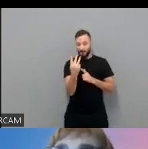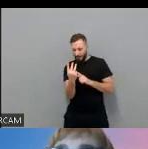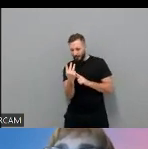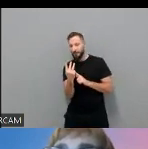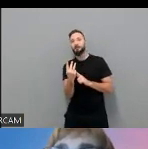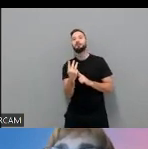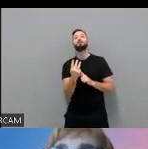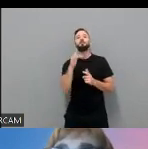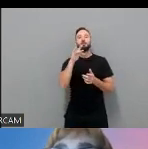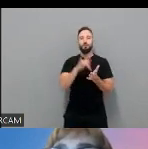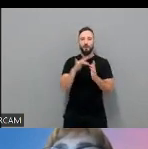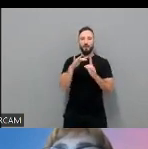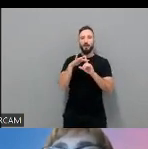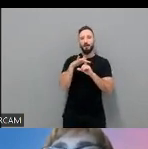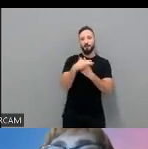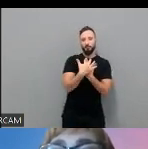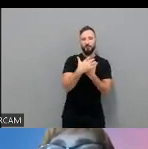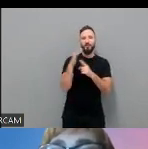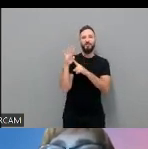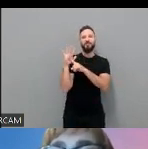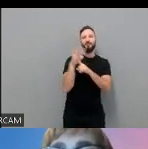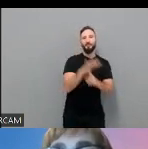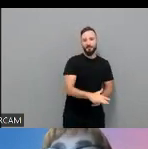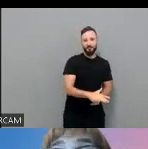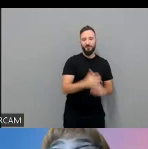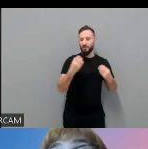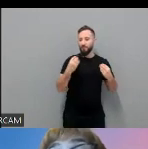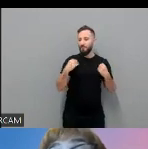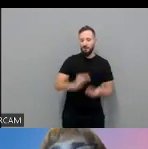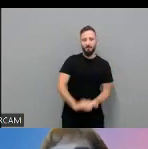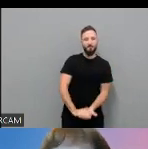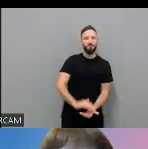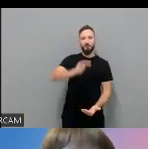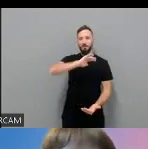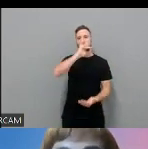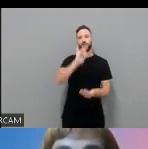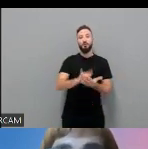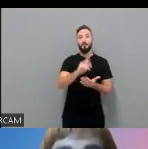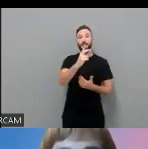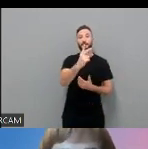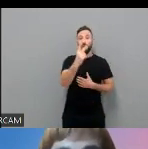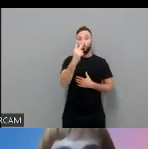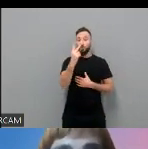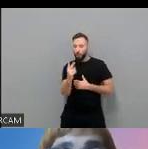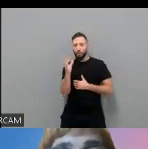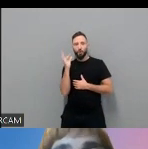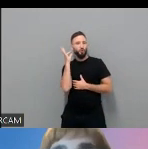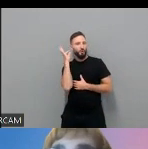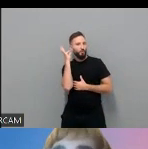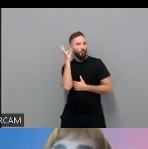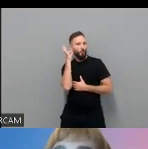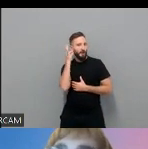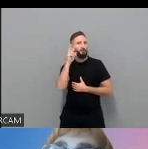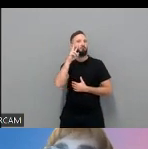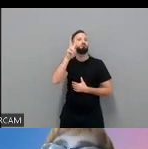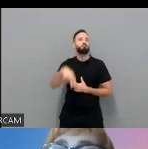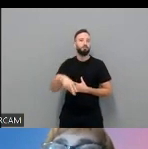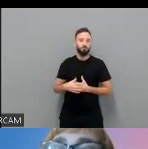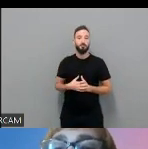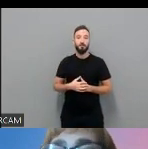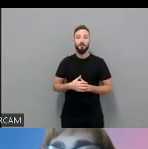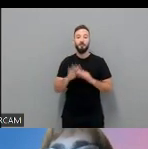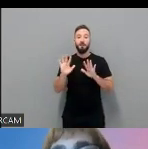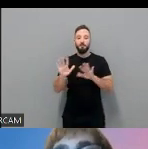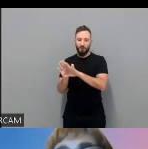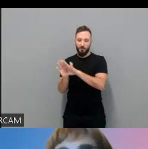alguna situación de discriminación a lo largo de su vida y que 2 de ellas son mujeres, ¿vale? Pero centrándonos en